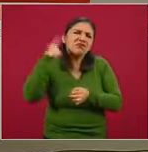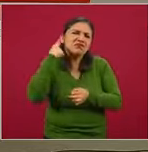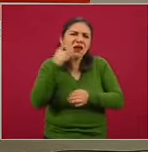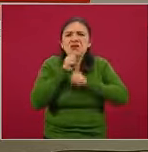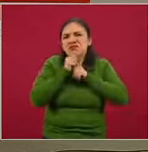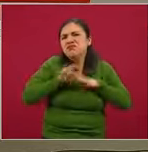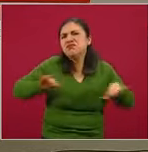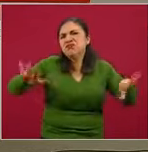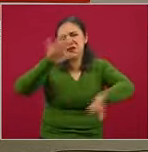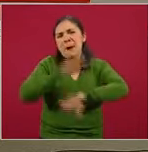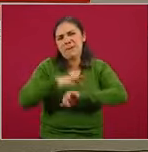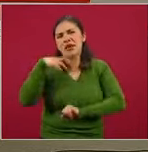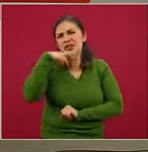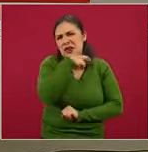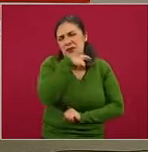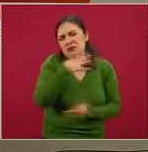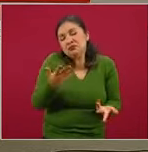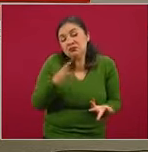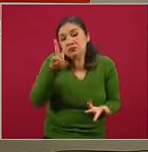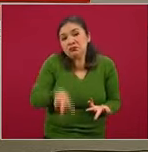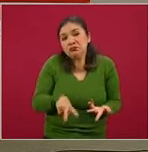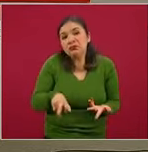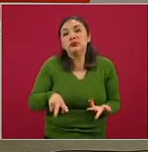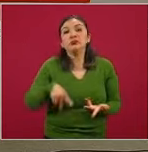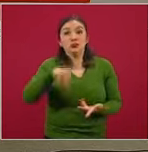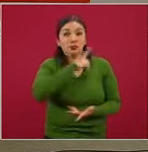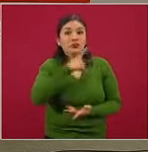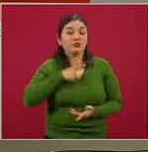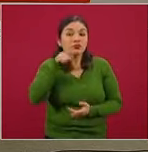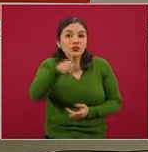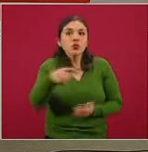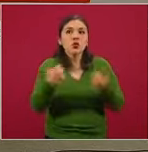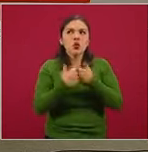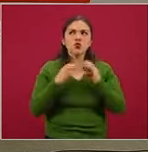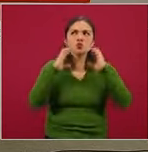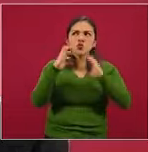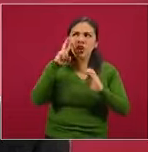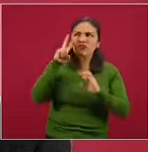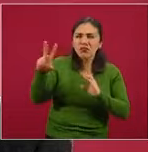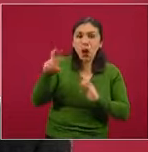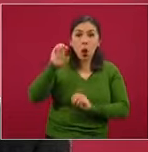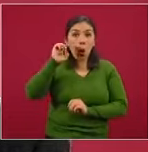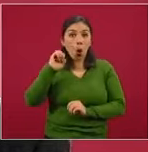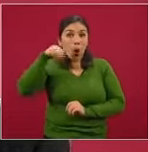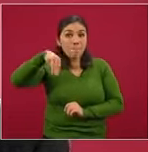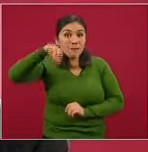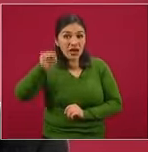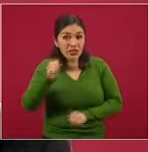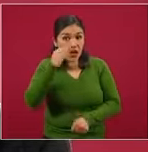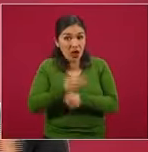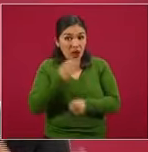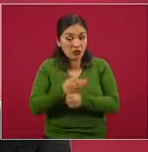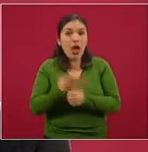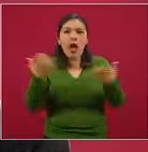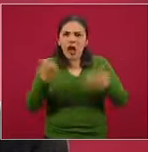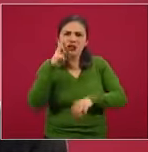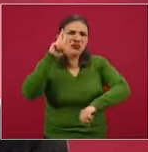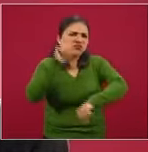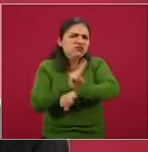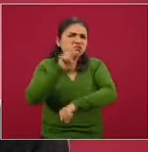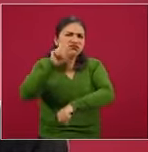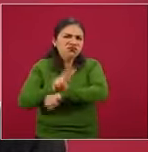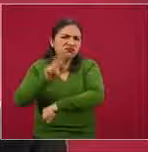con mayor velocidad que el propio virus, hay que tomar con cautela. La Organización Mundial de la Salud hace vigilancia de